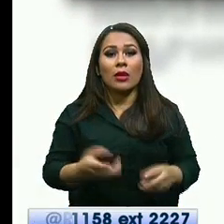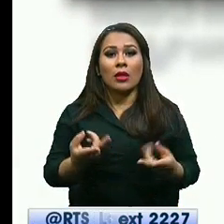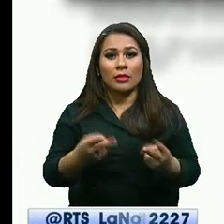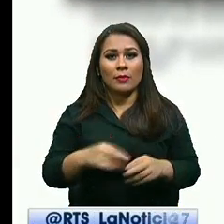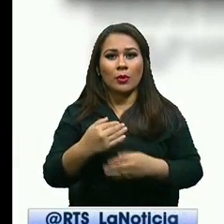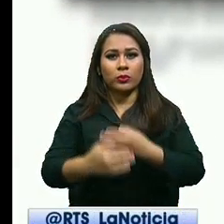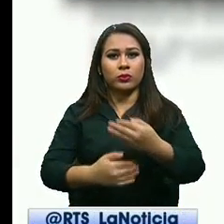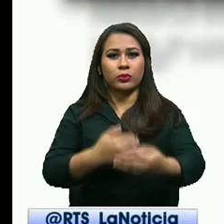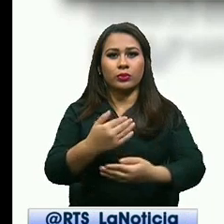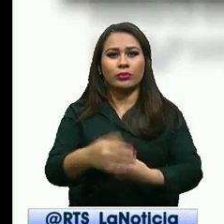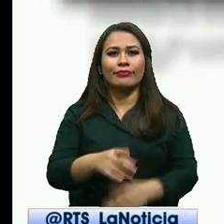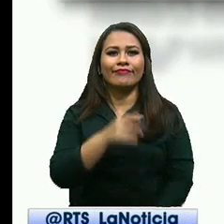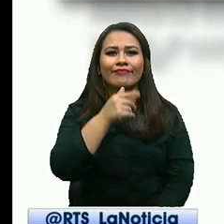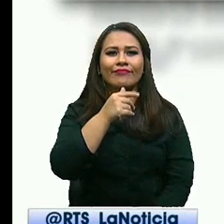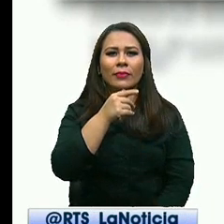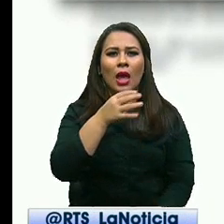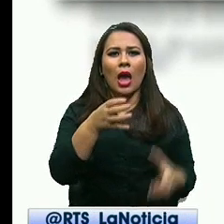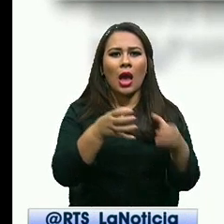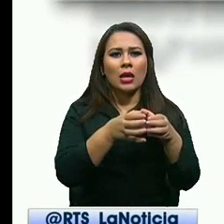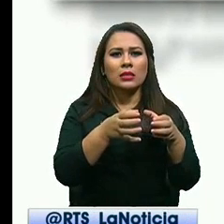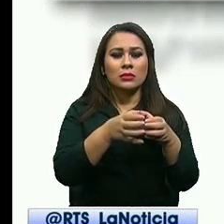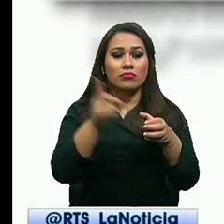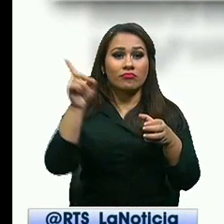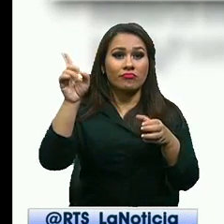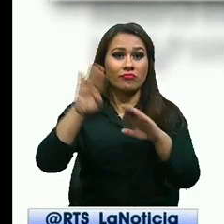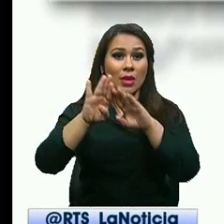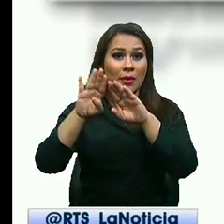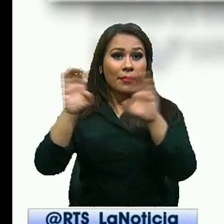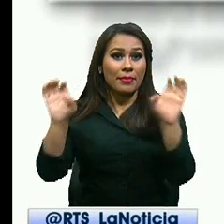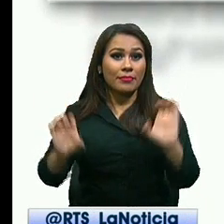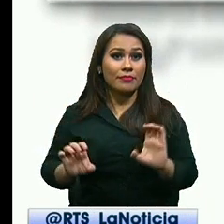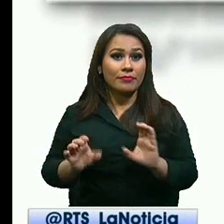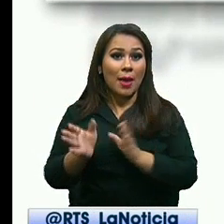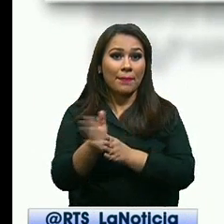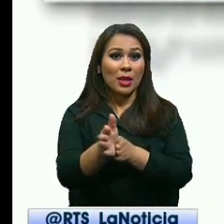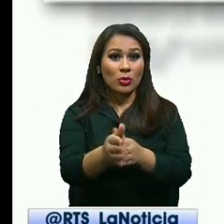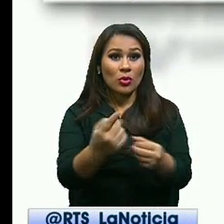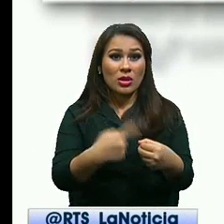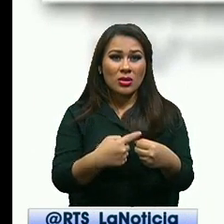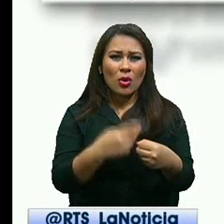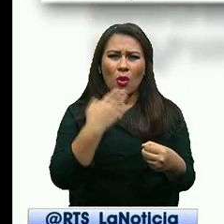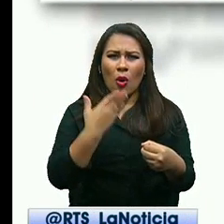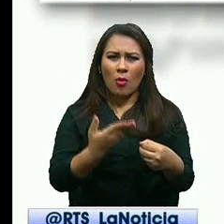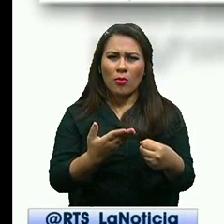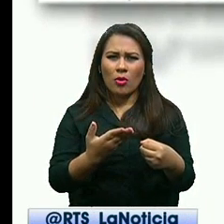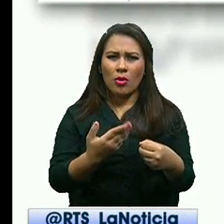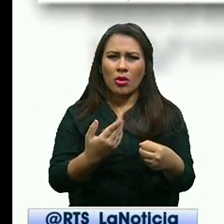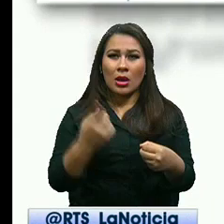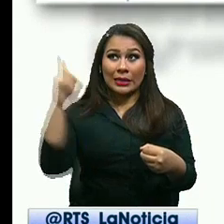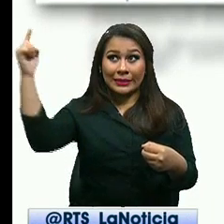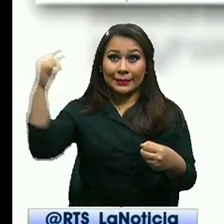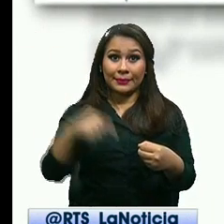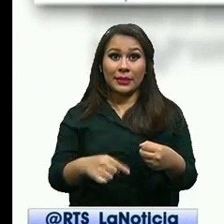de conformación del consorcio Acciona Odebrecht para la construcción del Metro Quito, hecho que ocurrió en el año 2013 durante la anterior